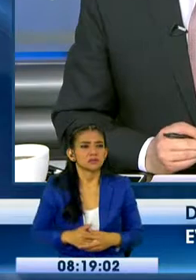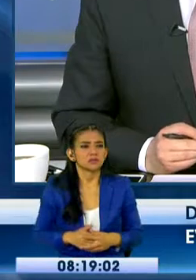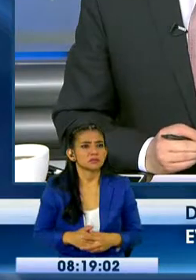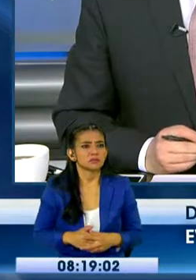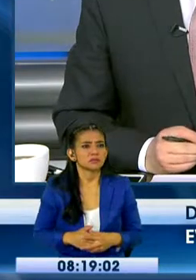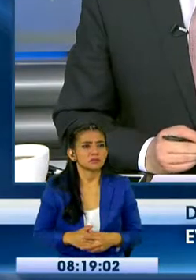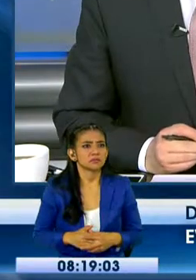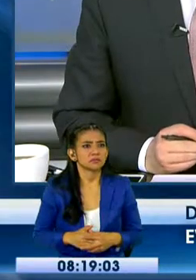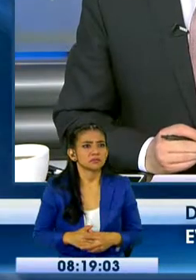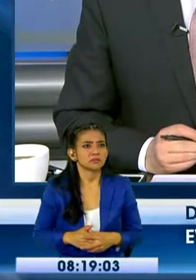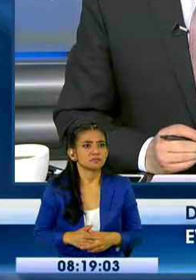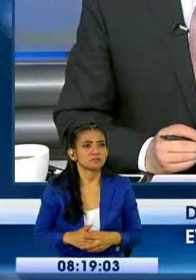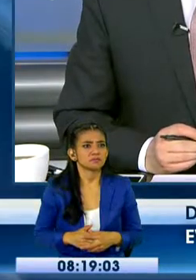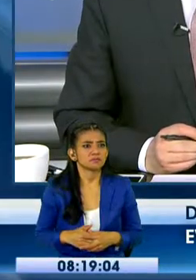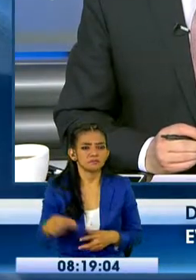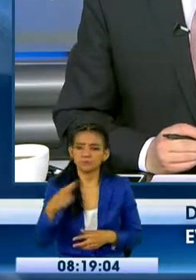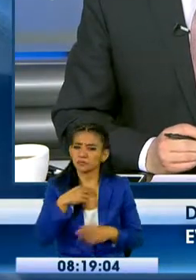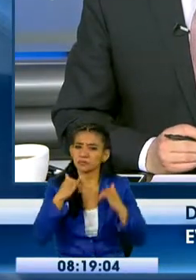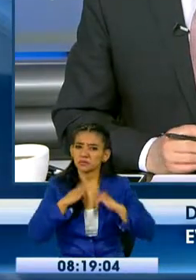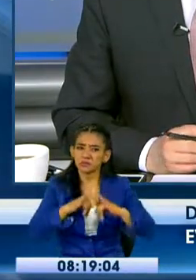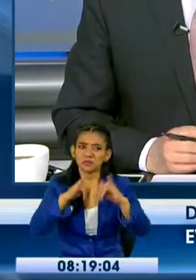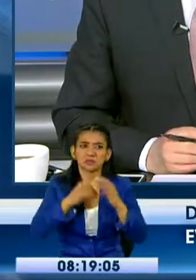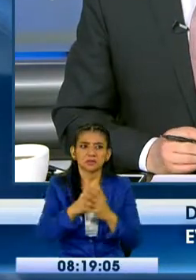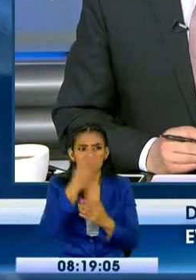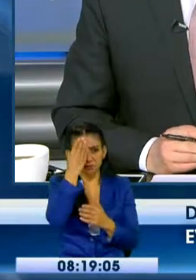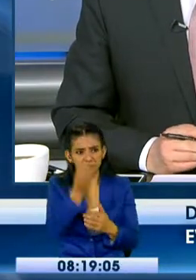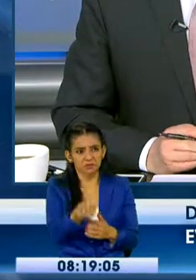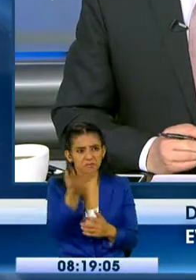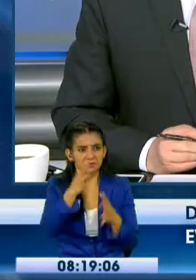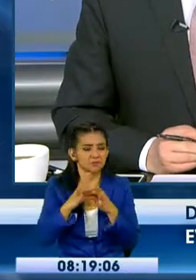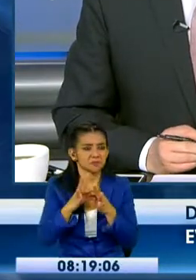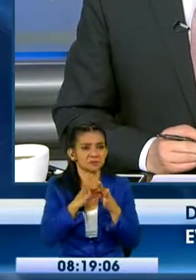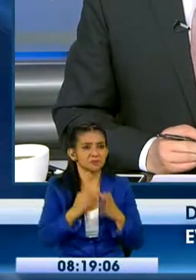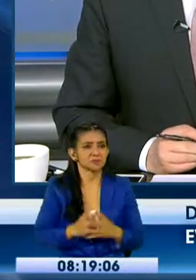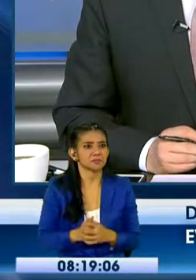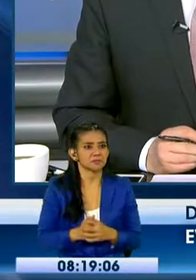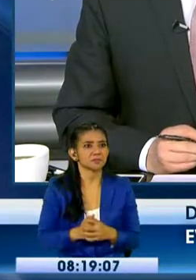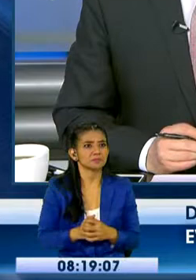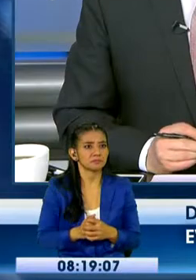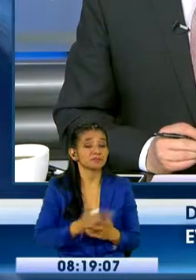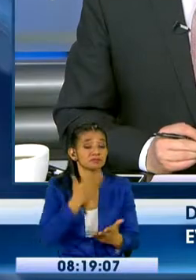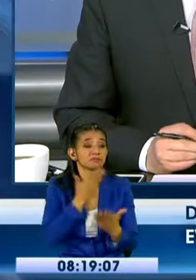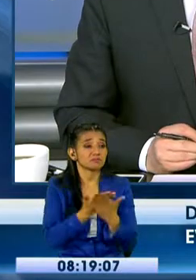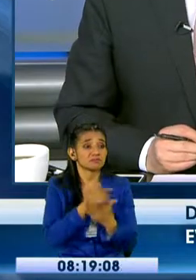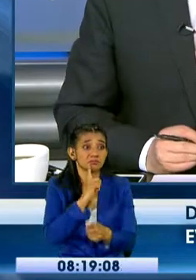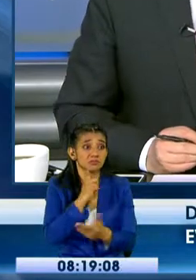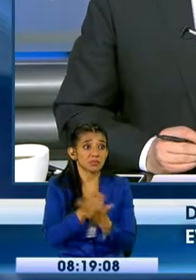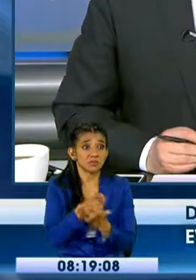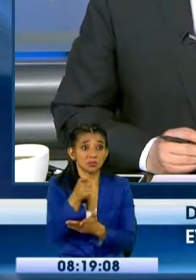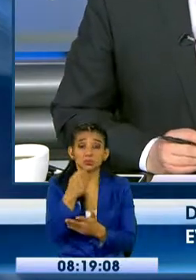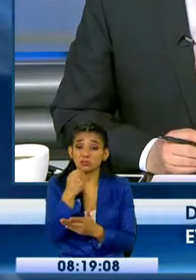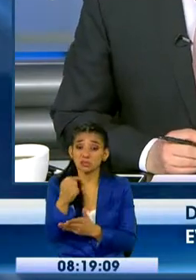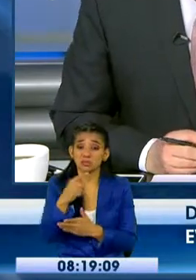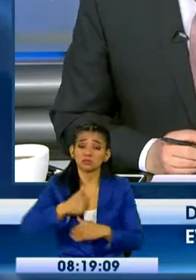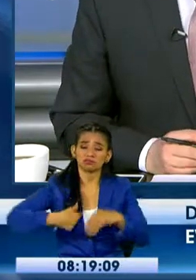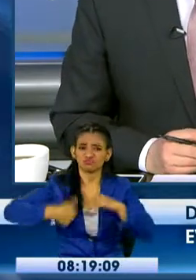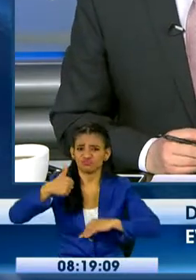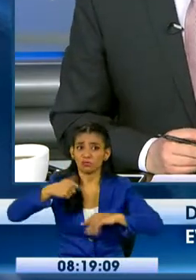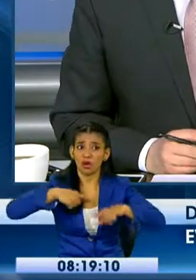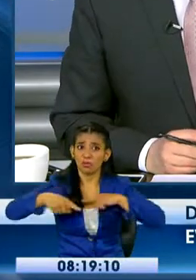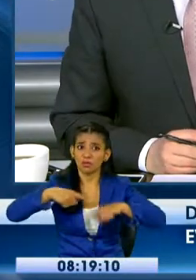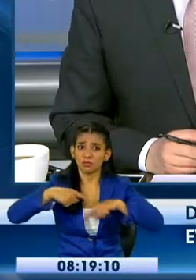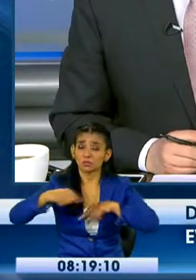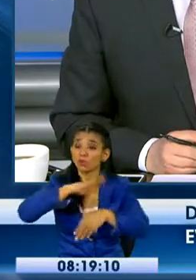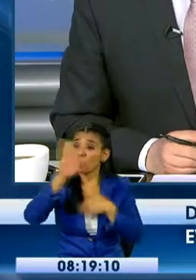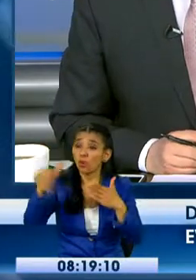aquellas. Nosotros seguimos con ustedes en estudios. Muy buenos días, compañeros. Gracias, Andreita, qué válido lo que le dijiste, pues, al comandante Almeida.